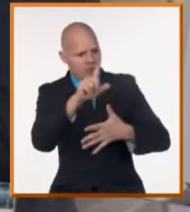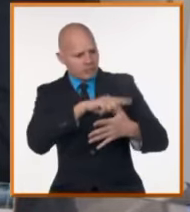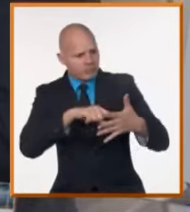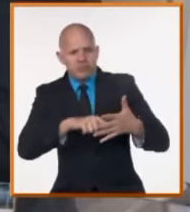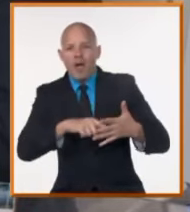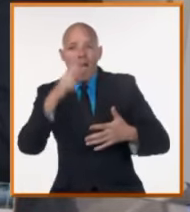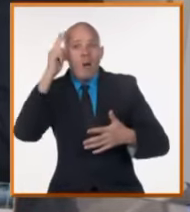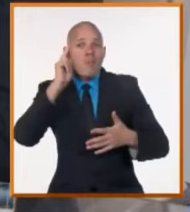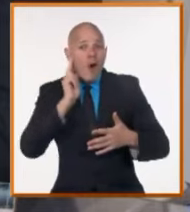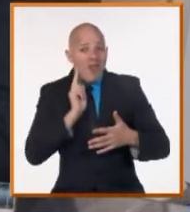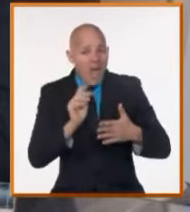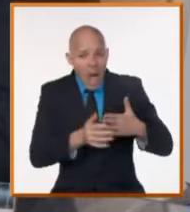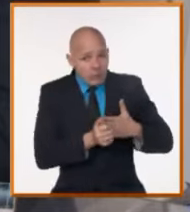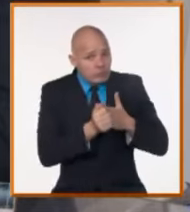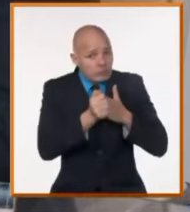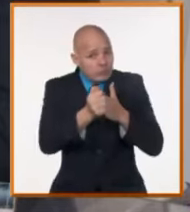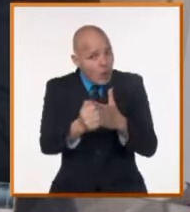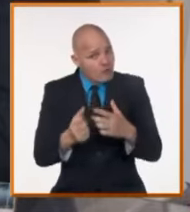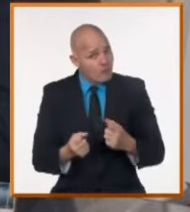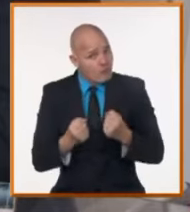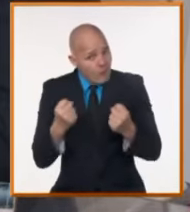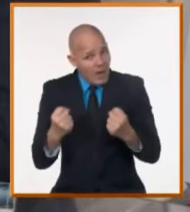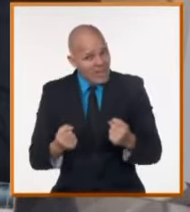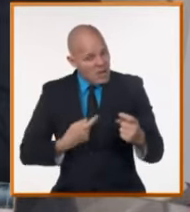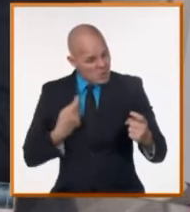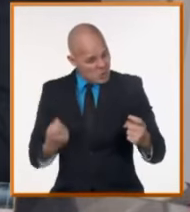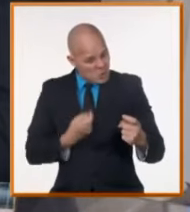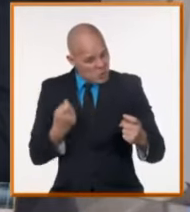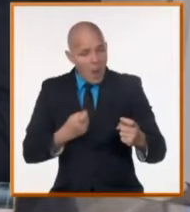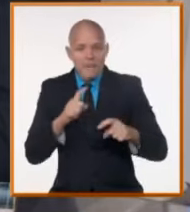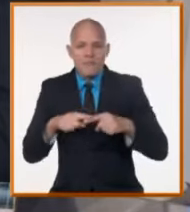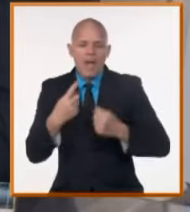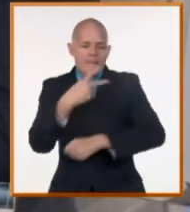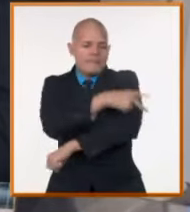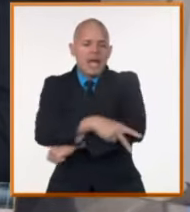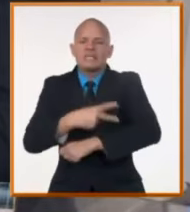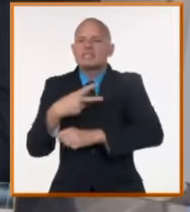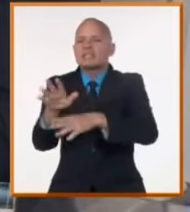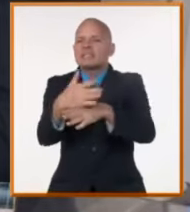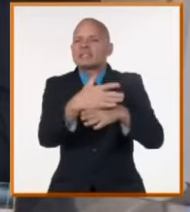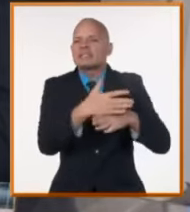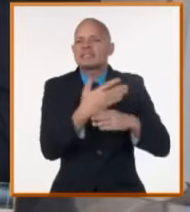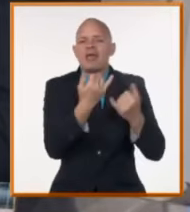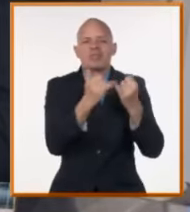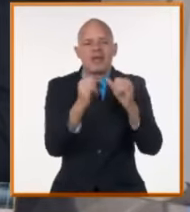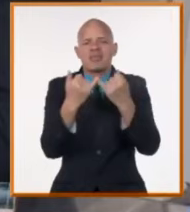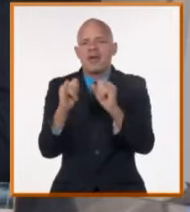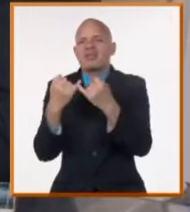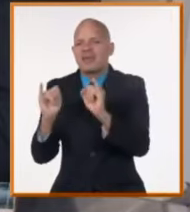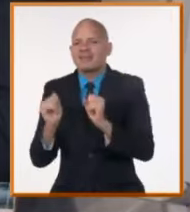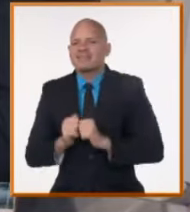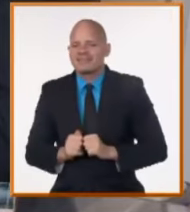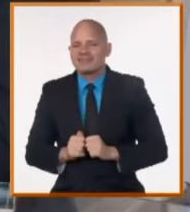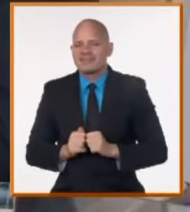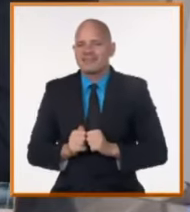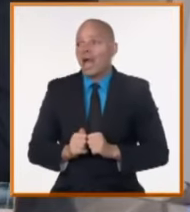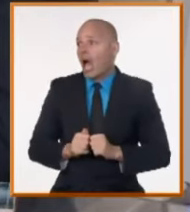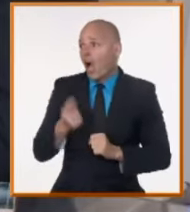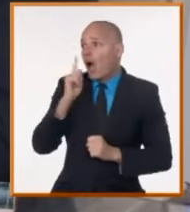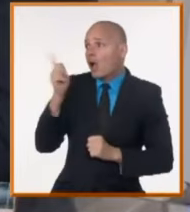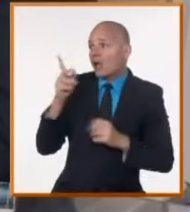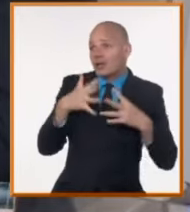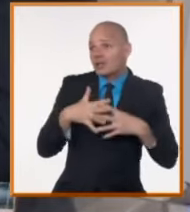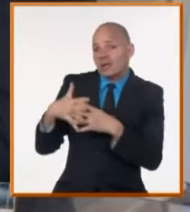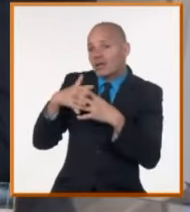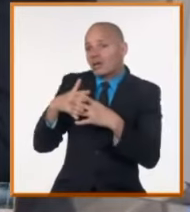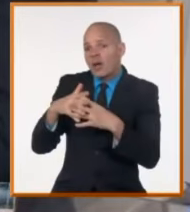América, con un liderazgo muy marcado de Bolívar, pero Bolívar inmediatamente, estamos